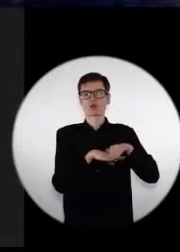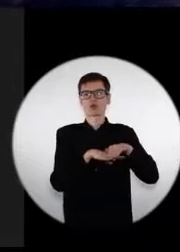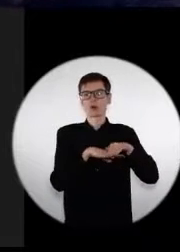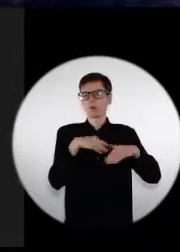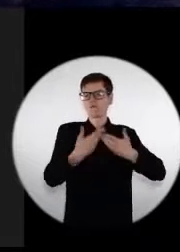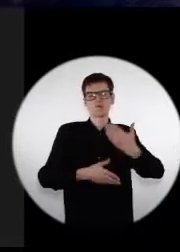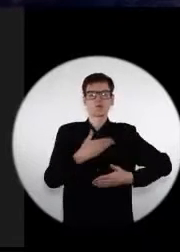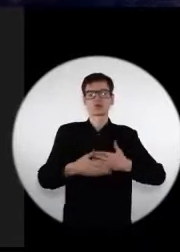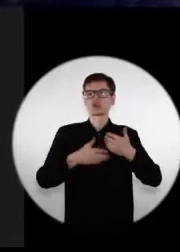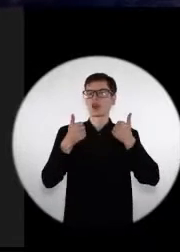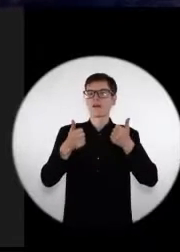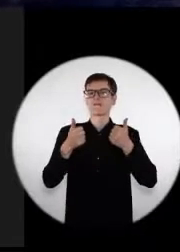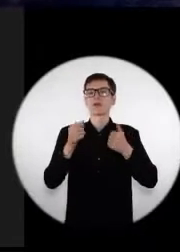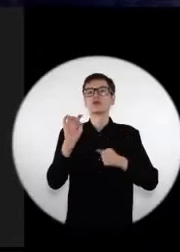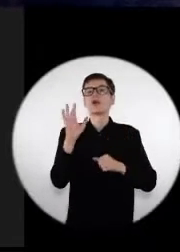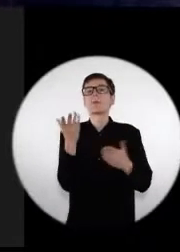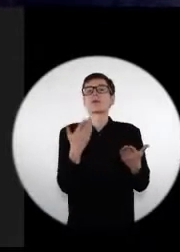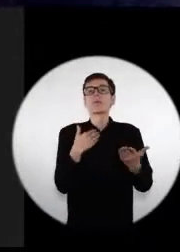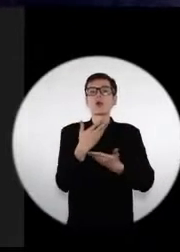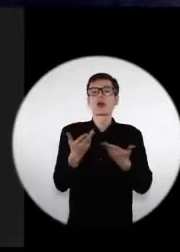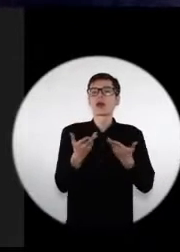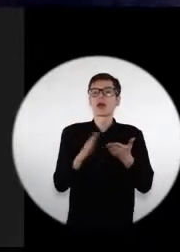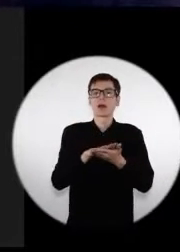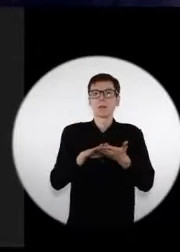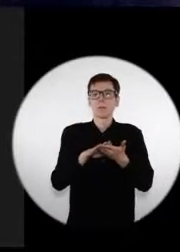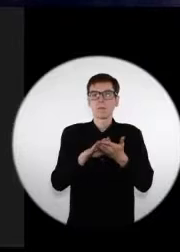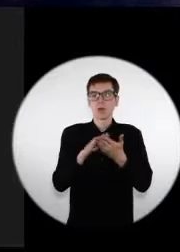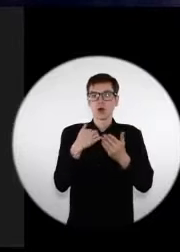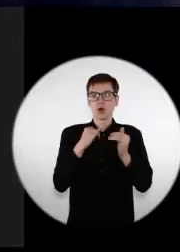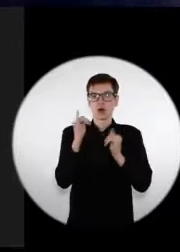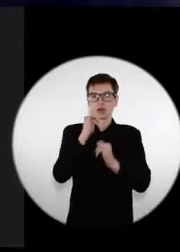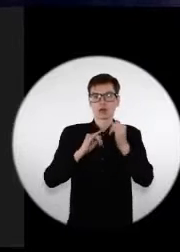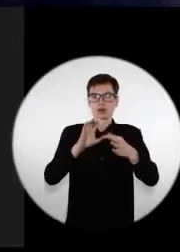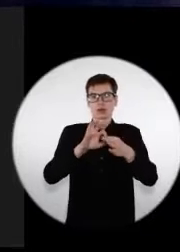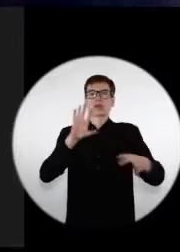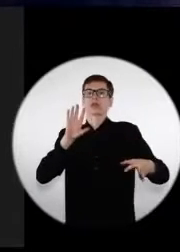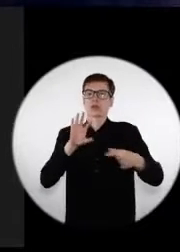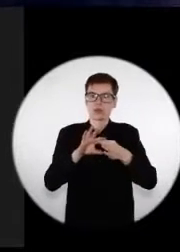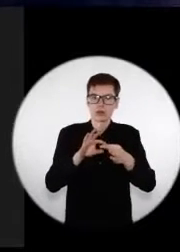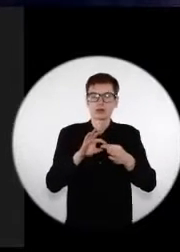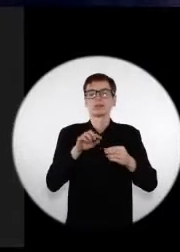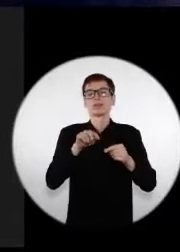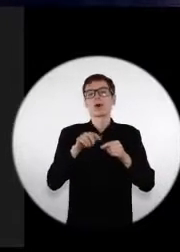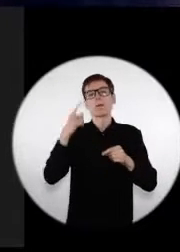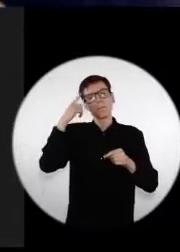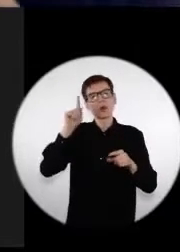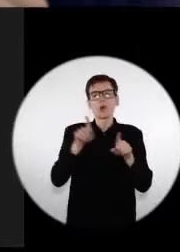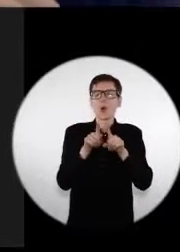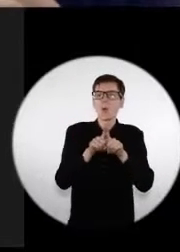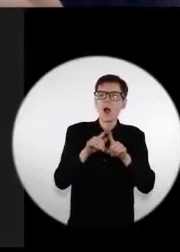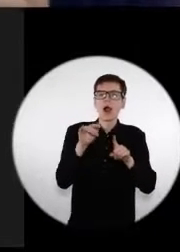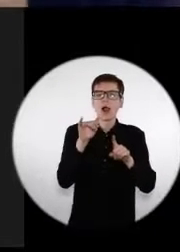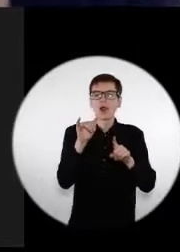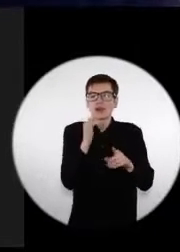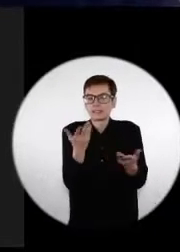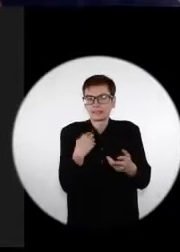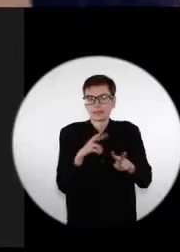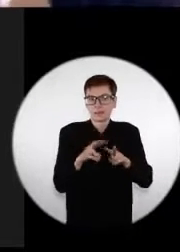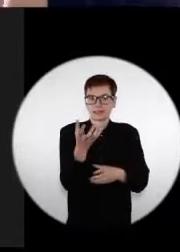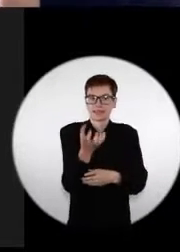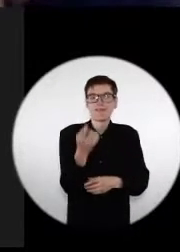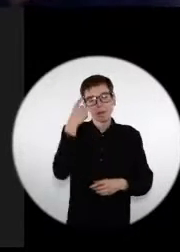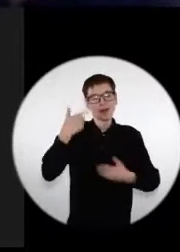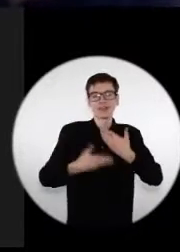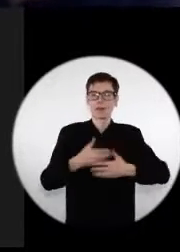pero no importa si está en una grabación de backup y parece que acá está todo funcionando de maravilla era por si la conexión falla pero